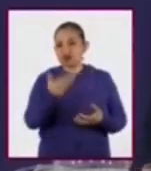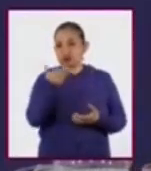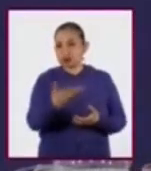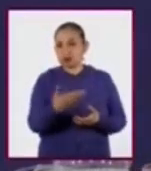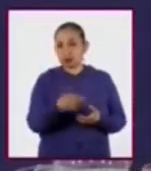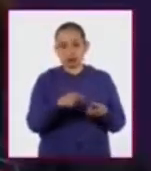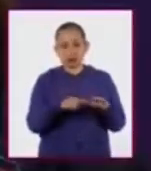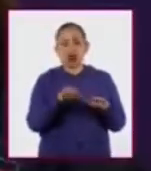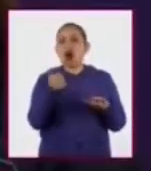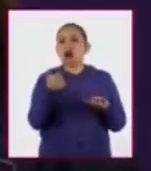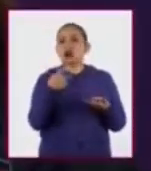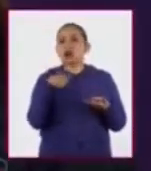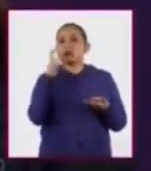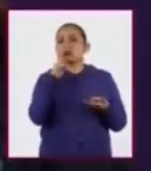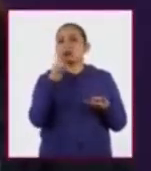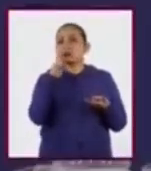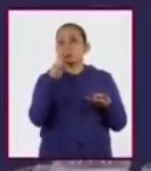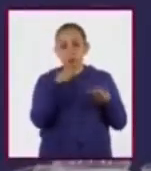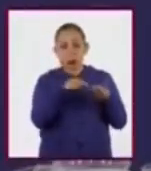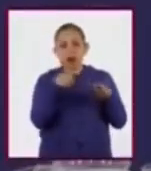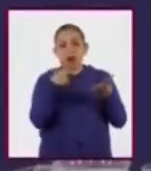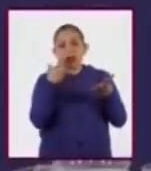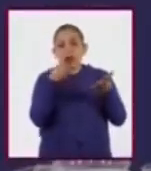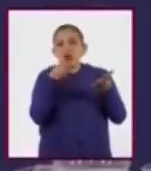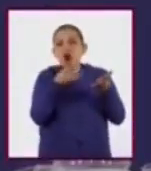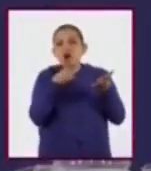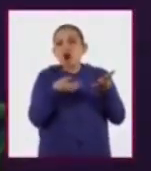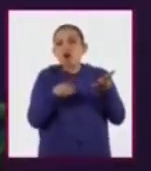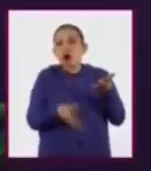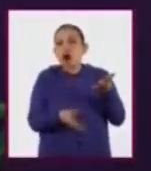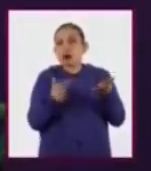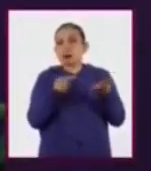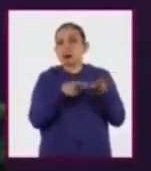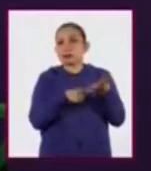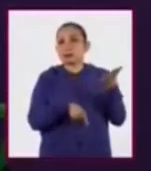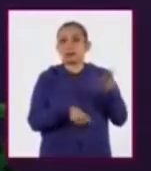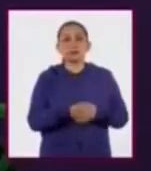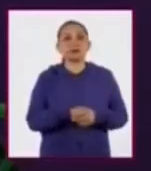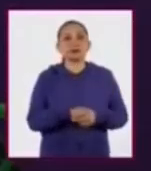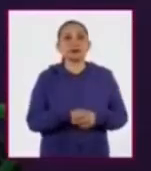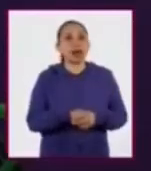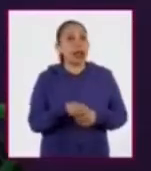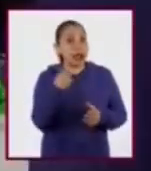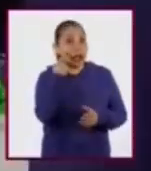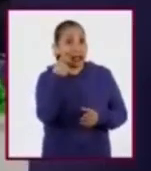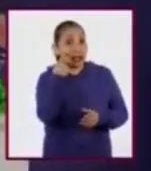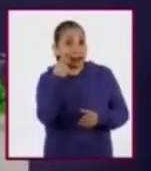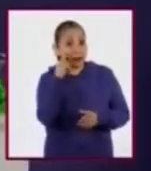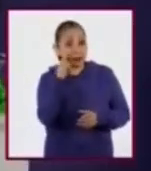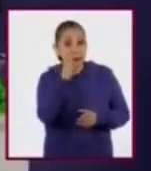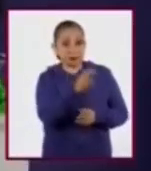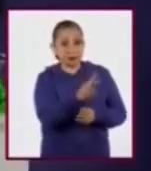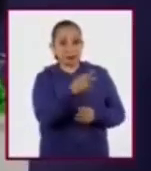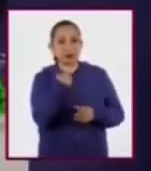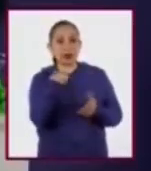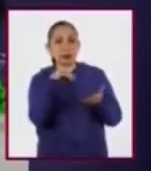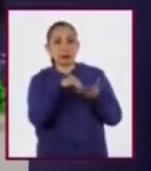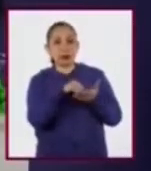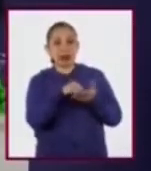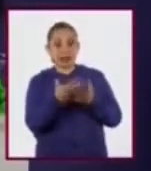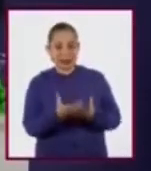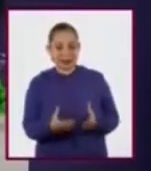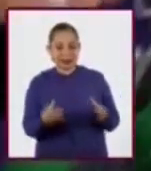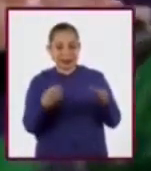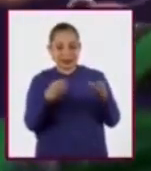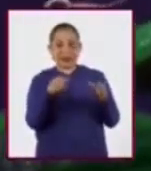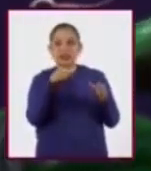¿Qué otras evidencias nos puede proporcionar, maestra Emma? Ah, pues observen. Colocaremos en esta esfera